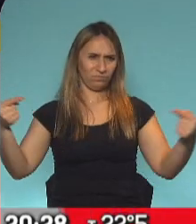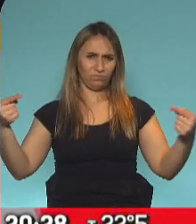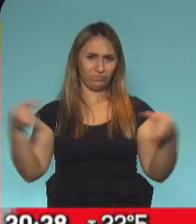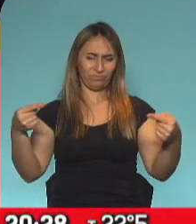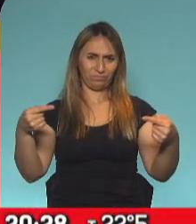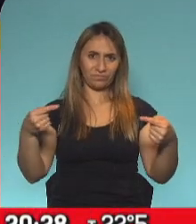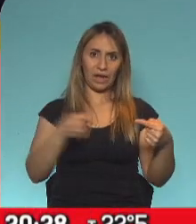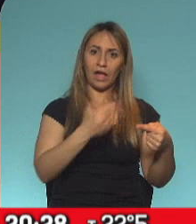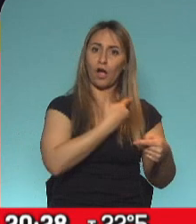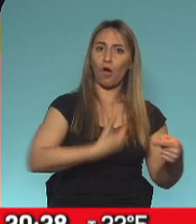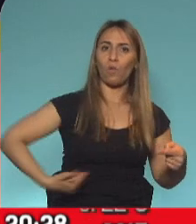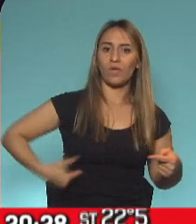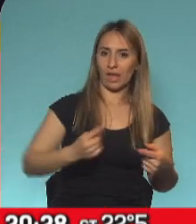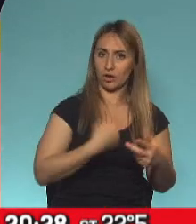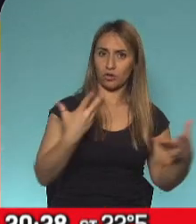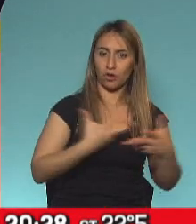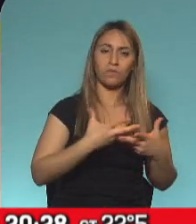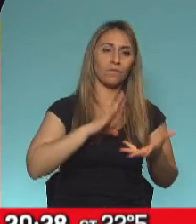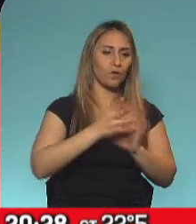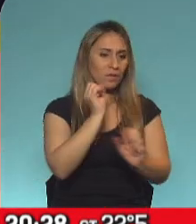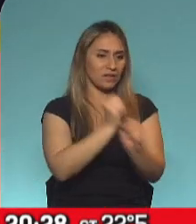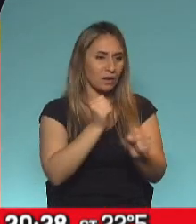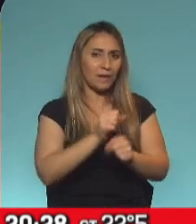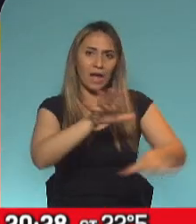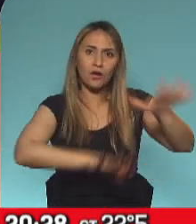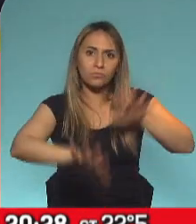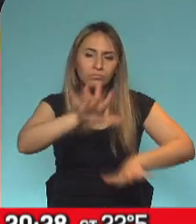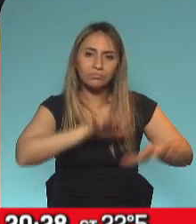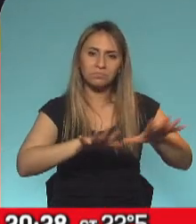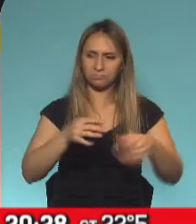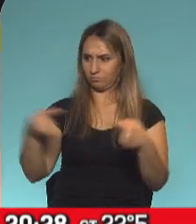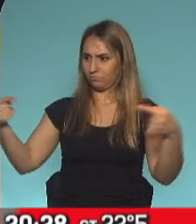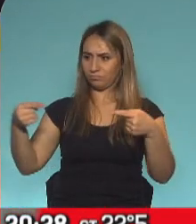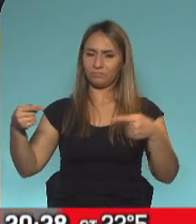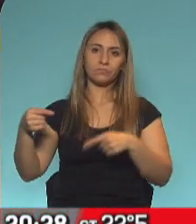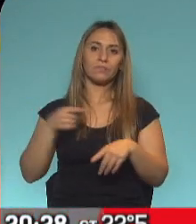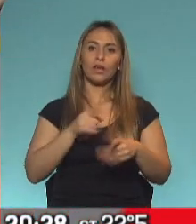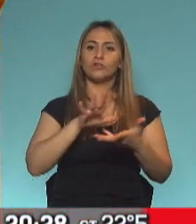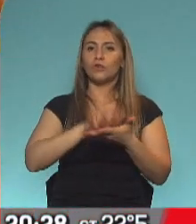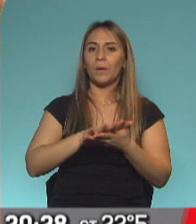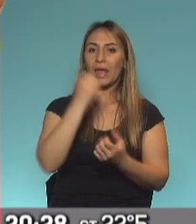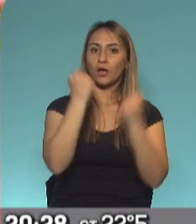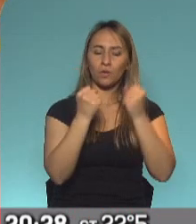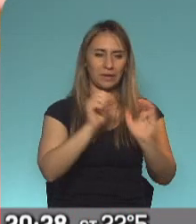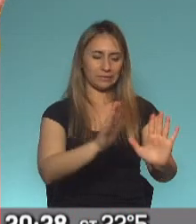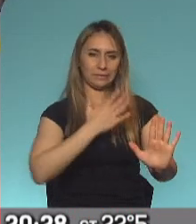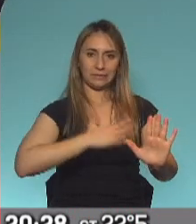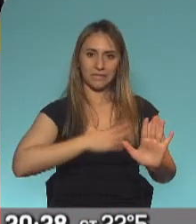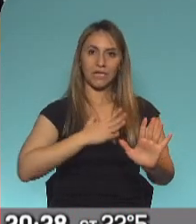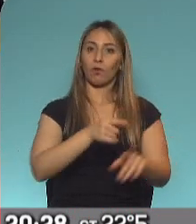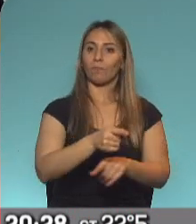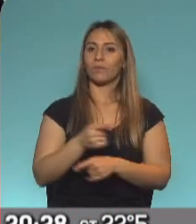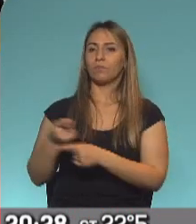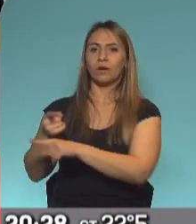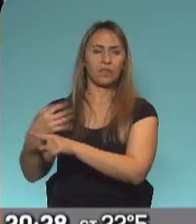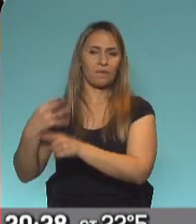lo que este gobierno viene haciendo con respecto a tranquilizar la economía, con respecto a abandonar un modelo de especulación financiera